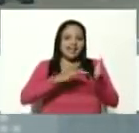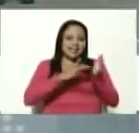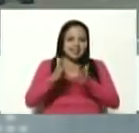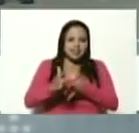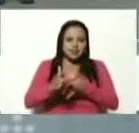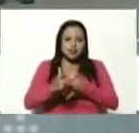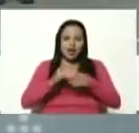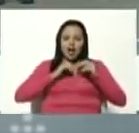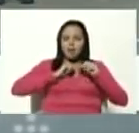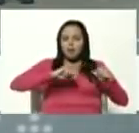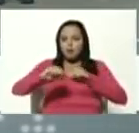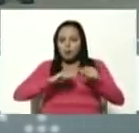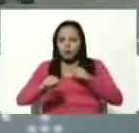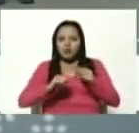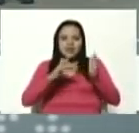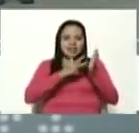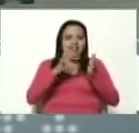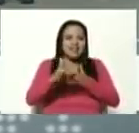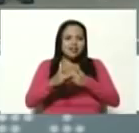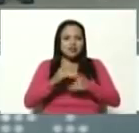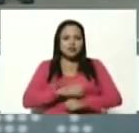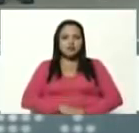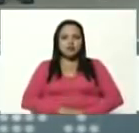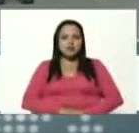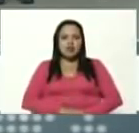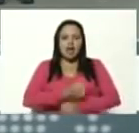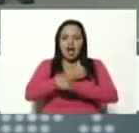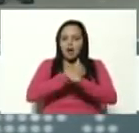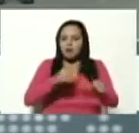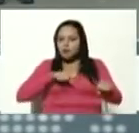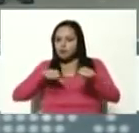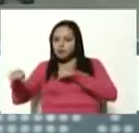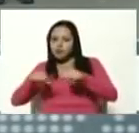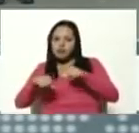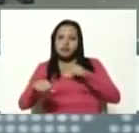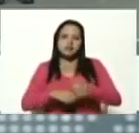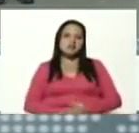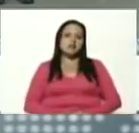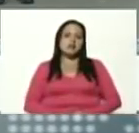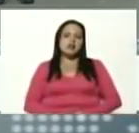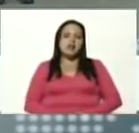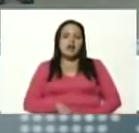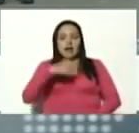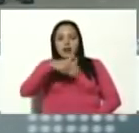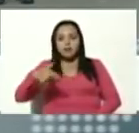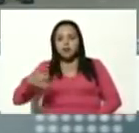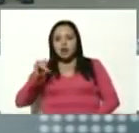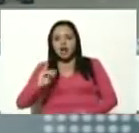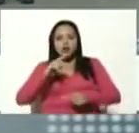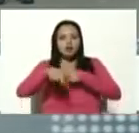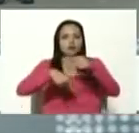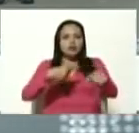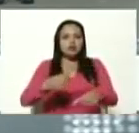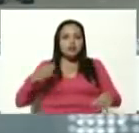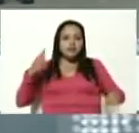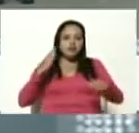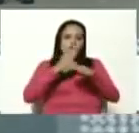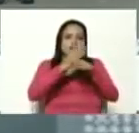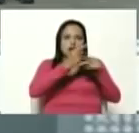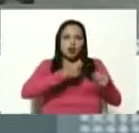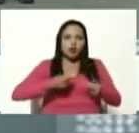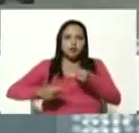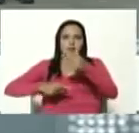Cristo, Amor en Acción a las víctimas del bloqueo económico.